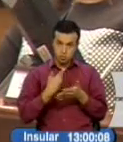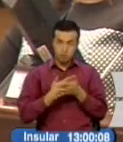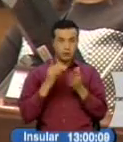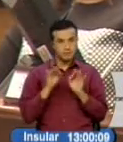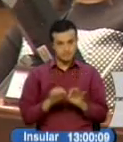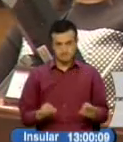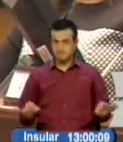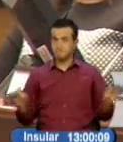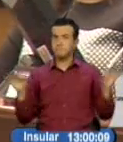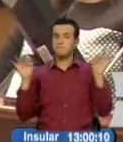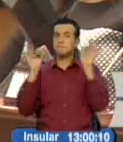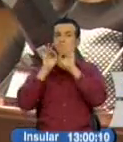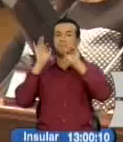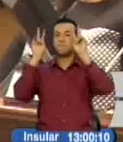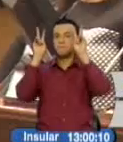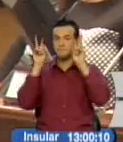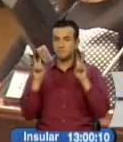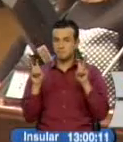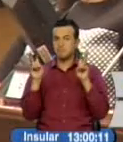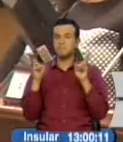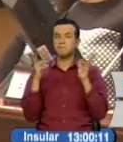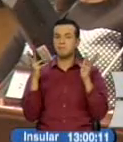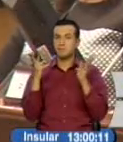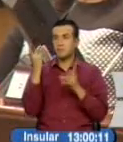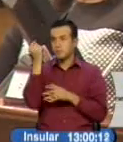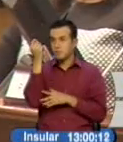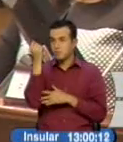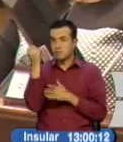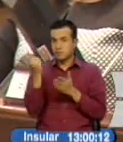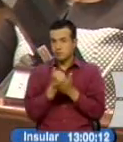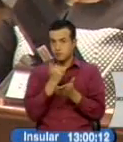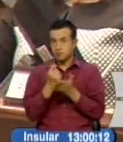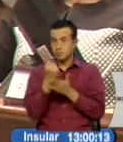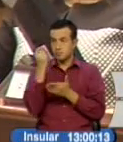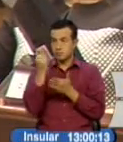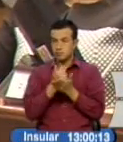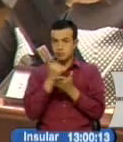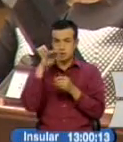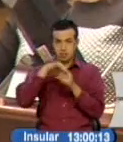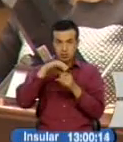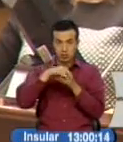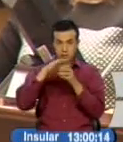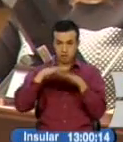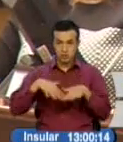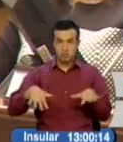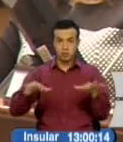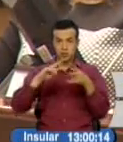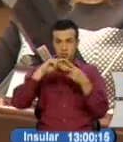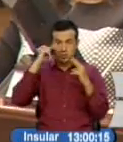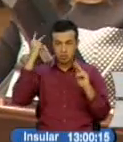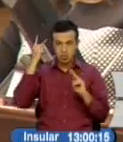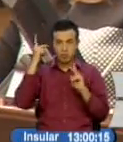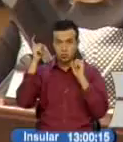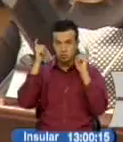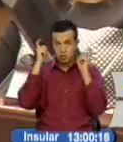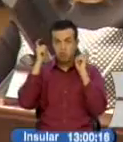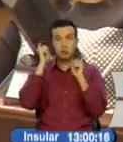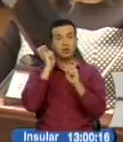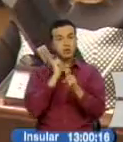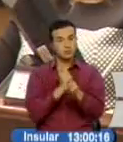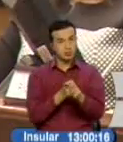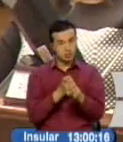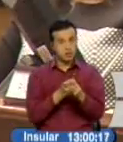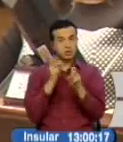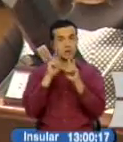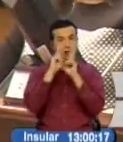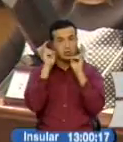importancia en cuanto a la utilidad del ingreso al país de semillas y cultivos transgénicos, exclusivamente con